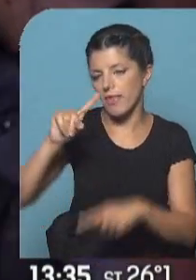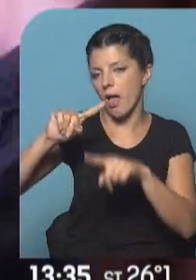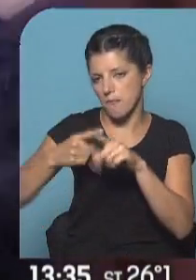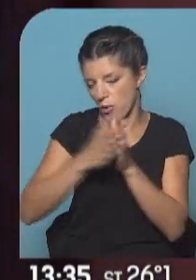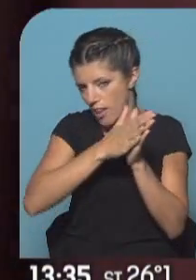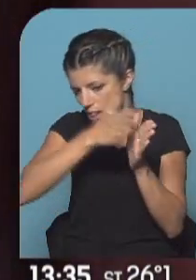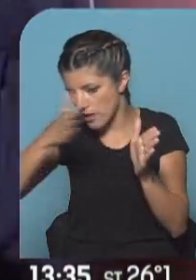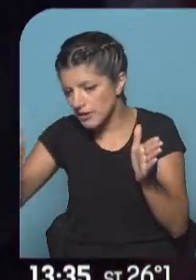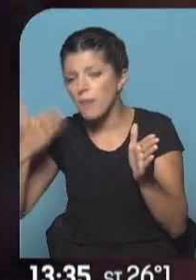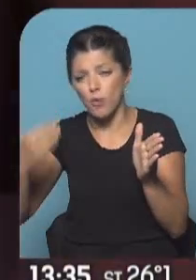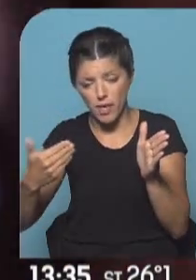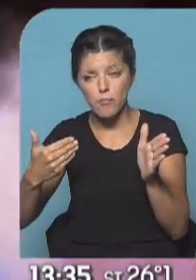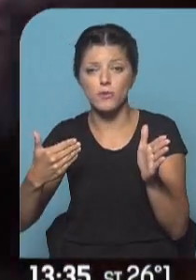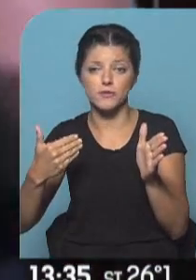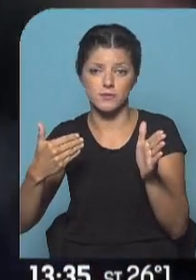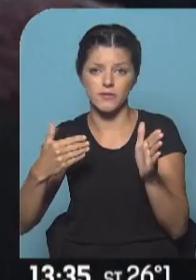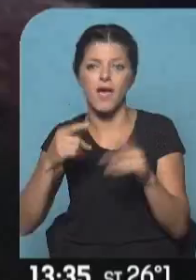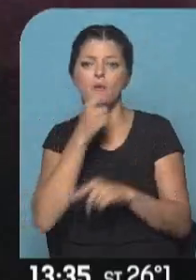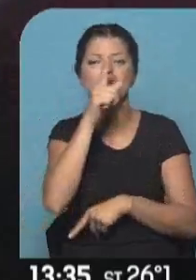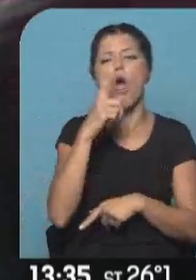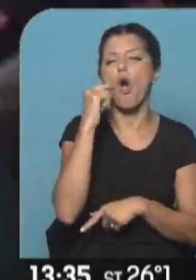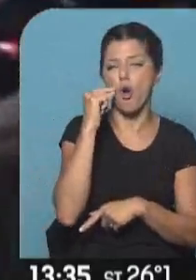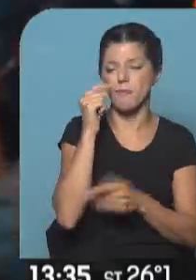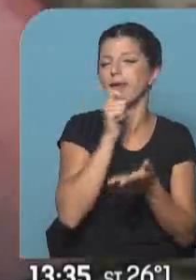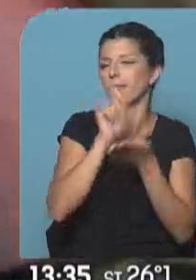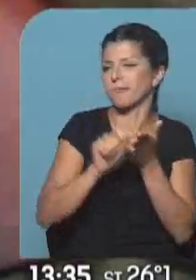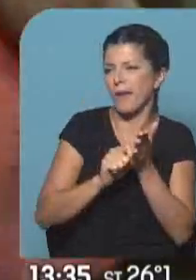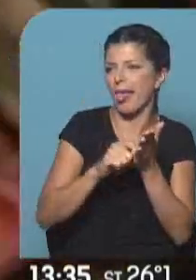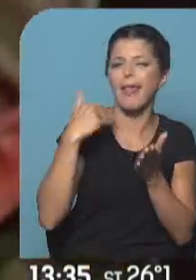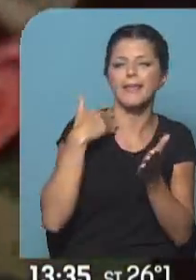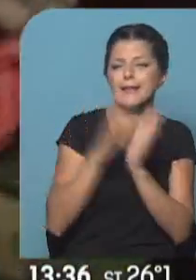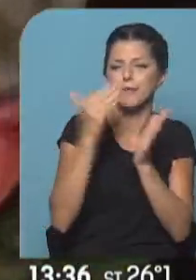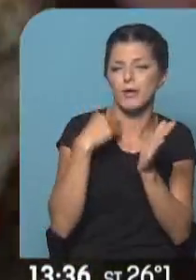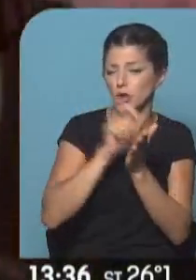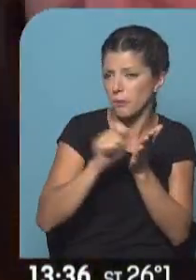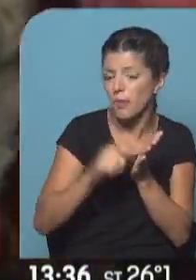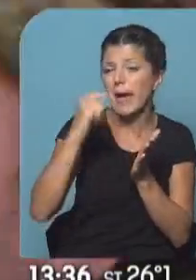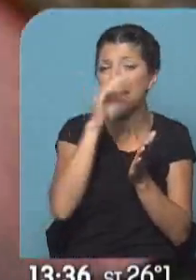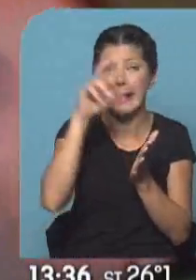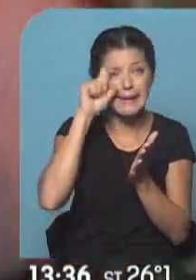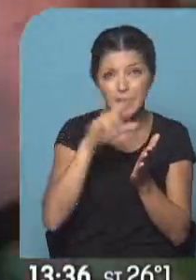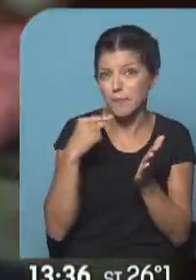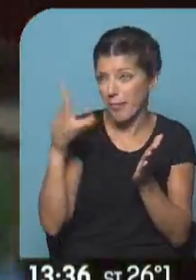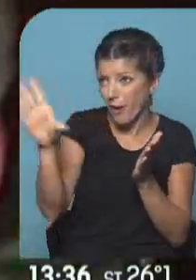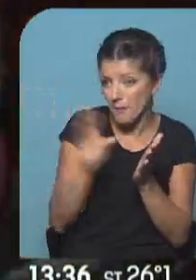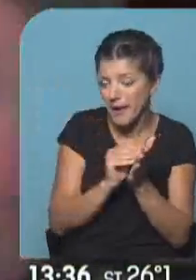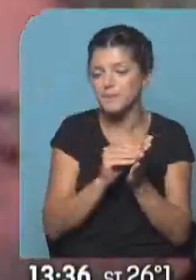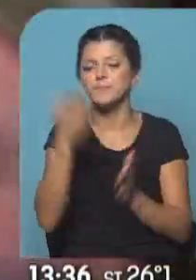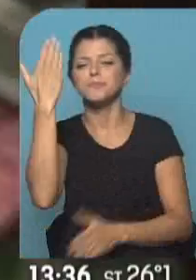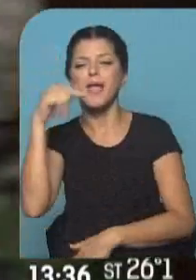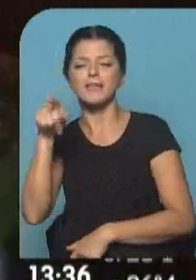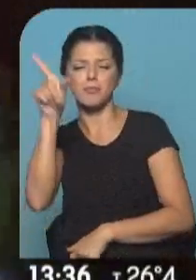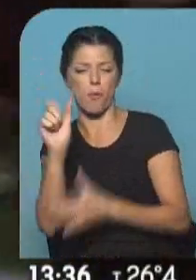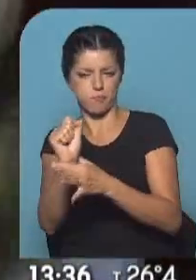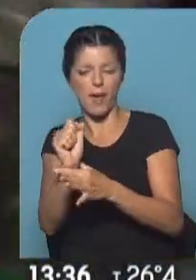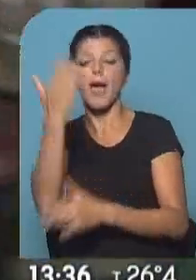que bien podría alimentar alguna de las novelas del francés Emmanuel Carrère, comenzó a tomar notoriedad internacional en 1995,